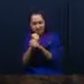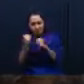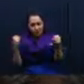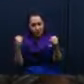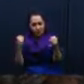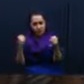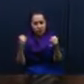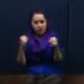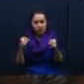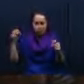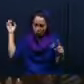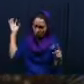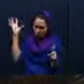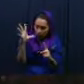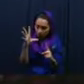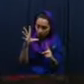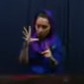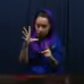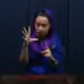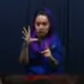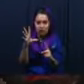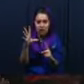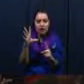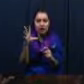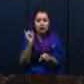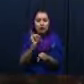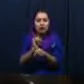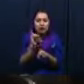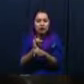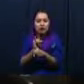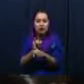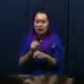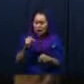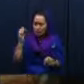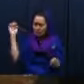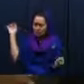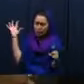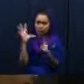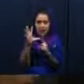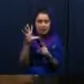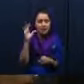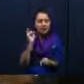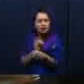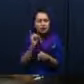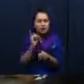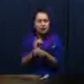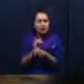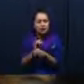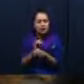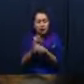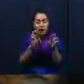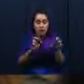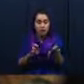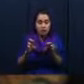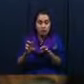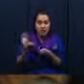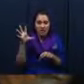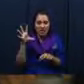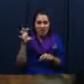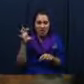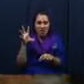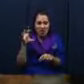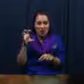Bendice a tu pueblo. Bendice a tu pueblo. Aquellos que han sido robados, aquellos que han